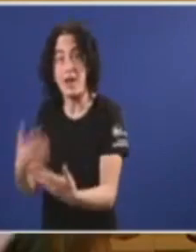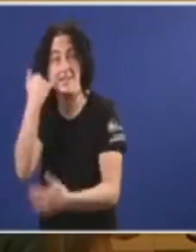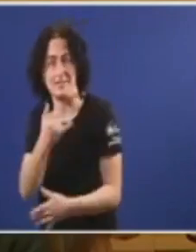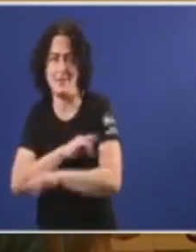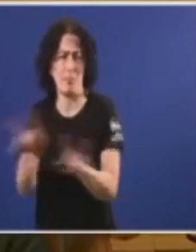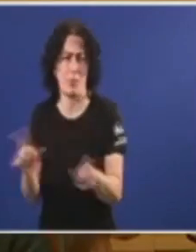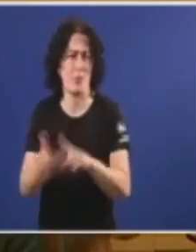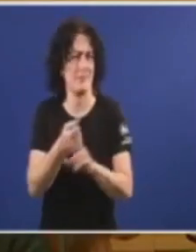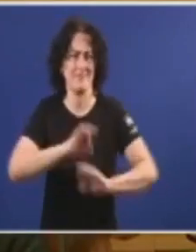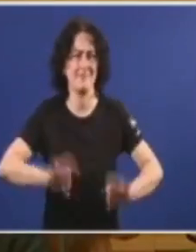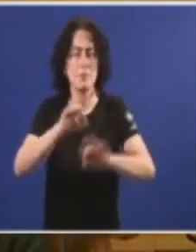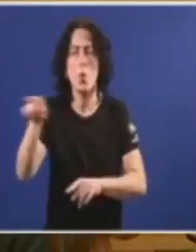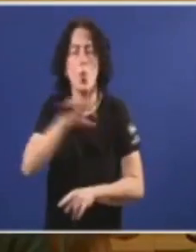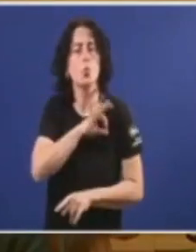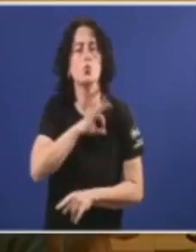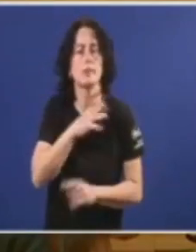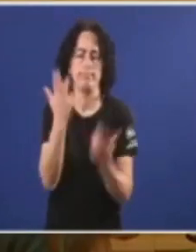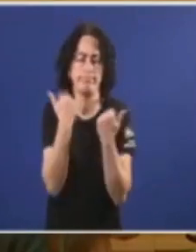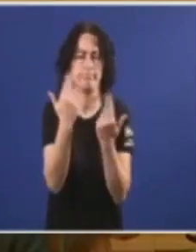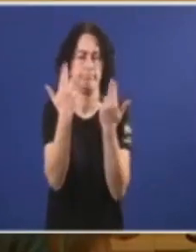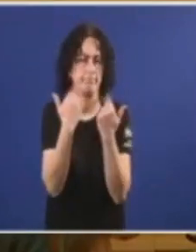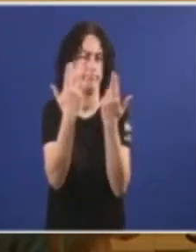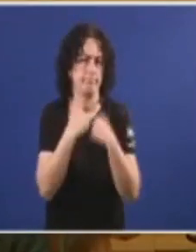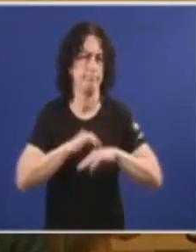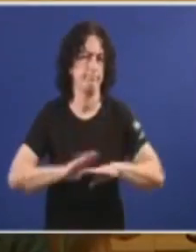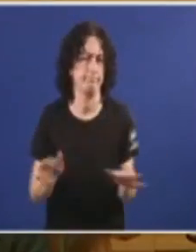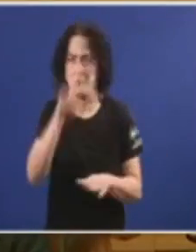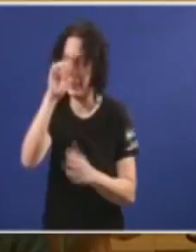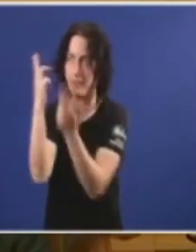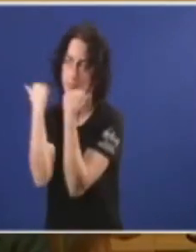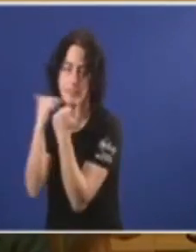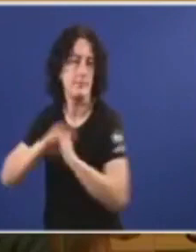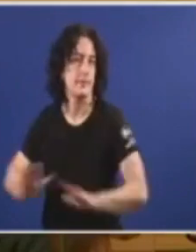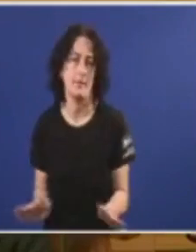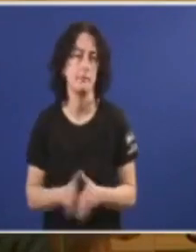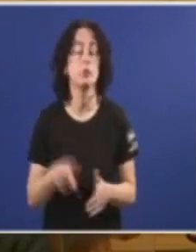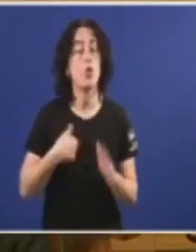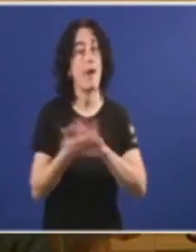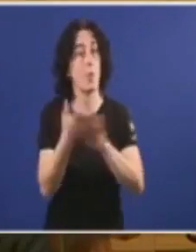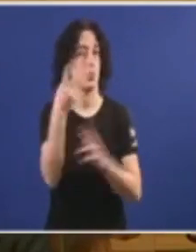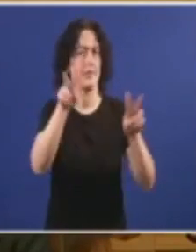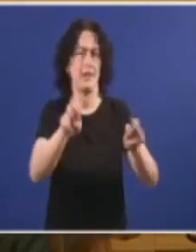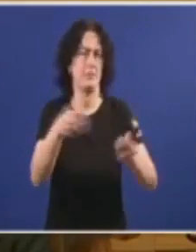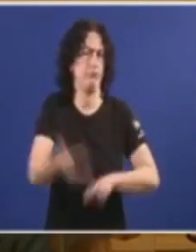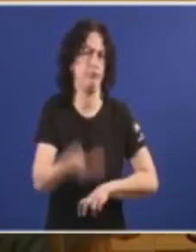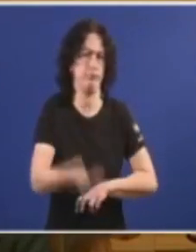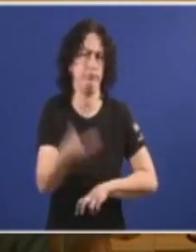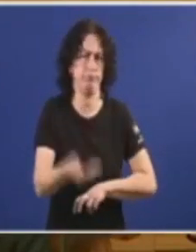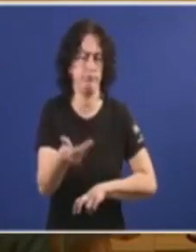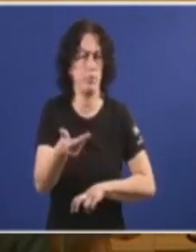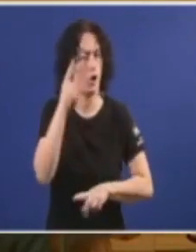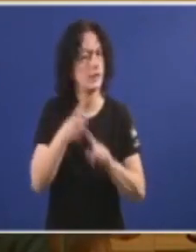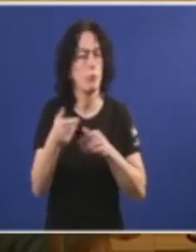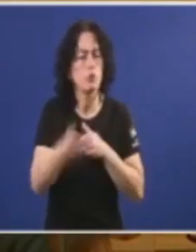vostede o que practica é a sumisión a Madrid. E, mire, eu veño a falarlle dun tema que é fundamental para o